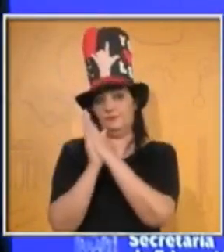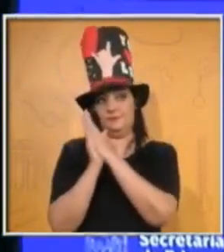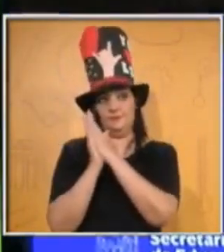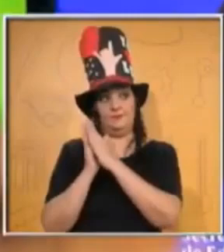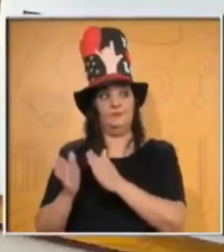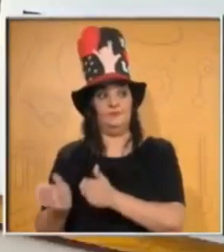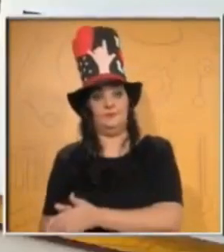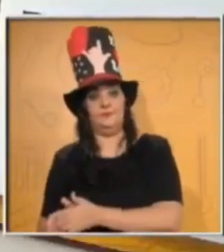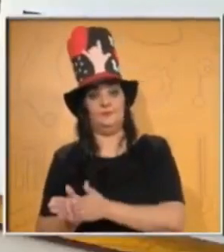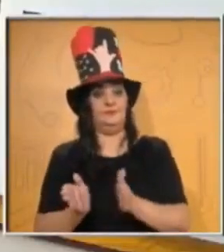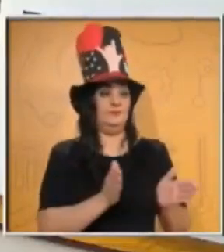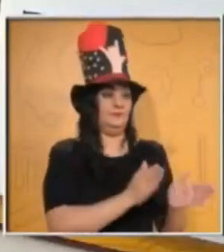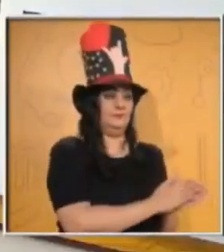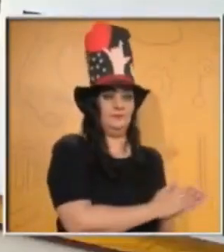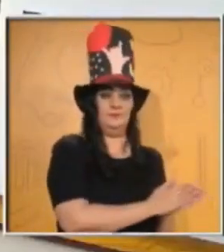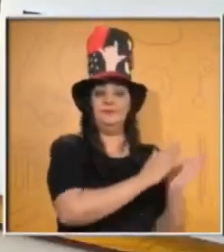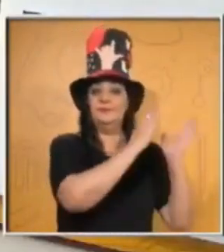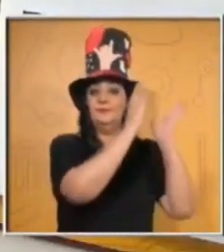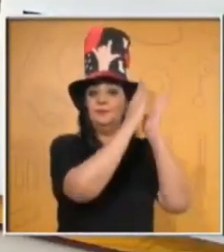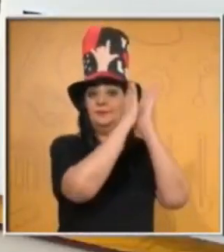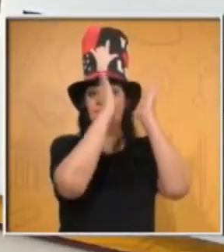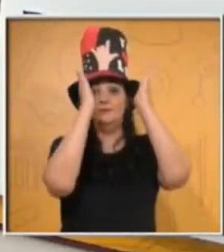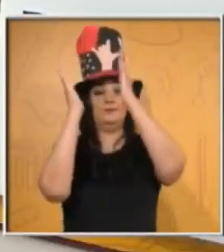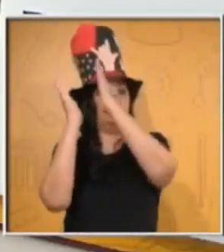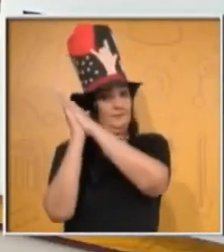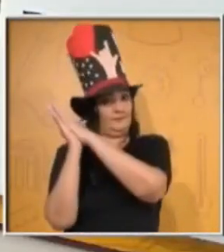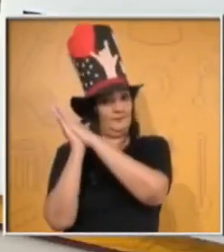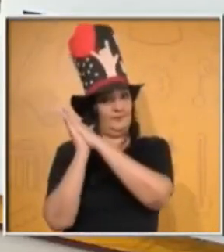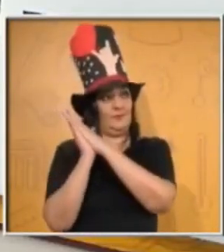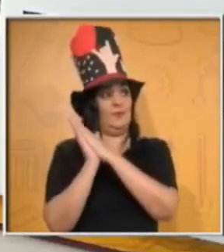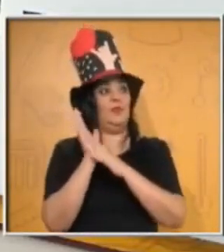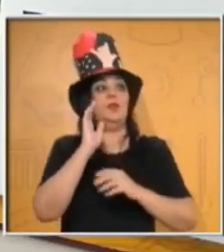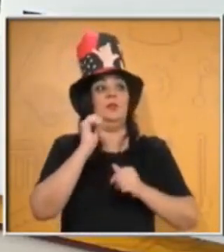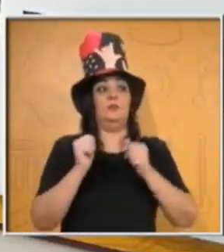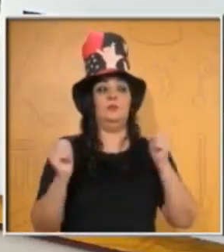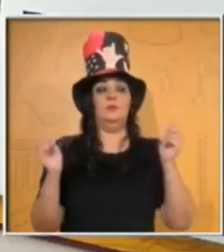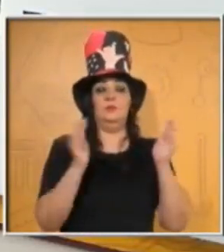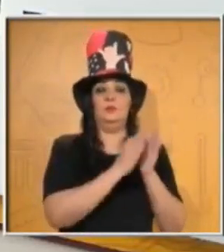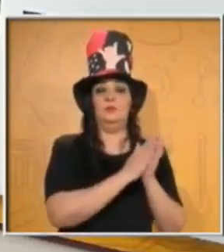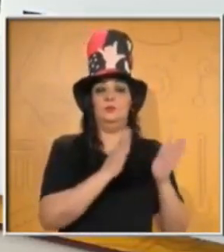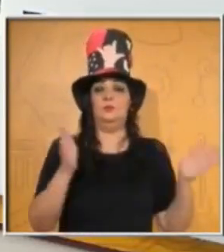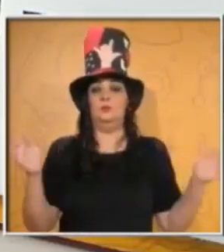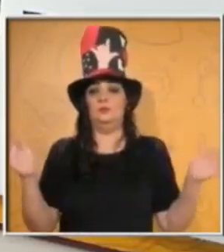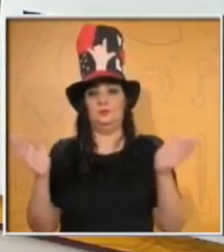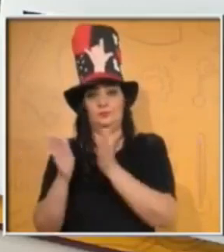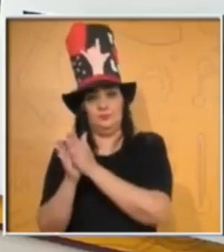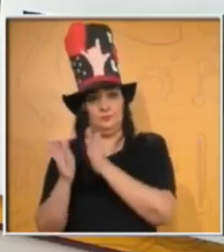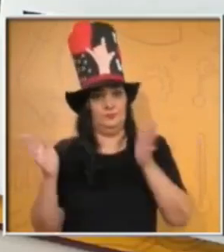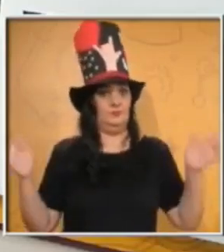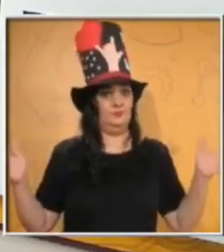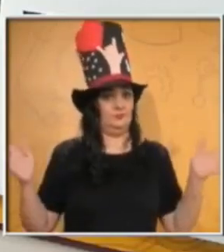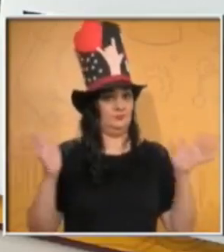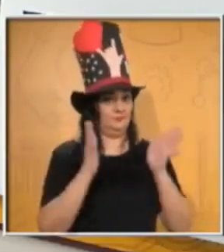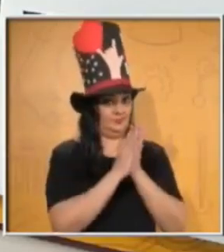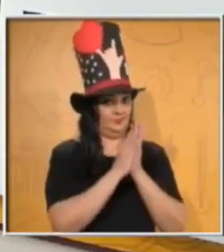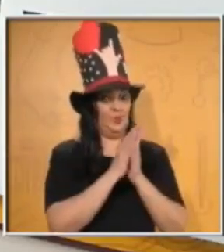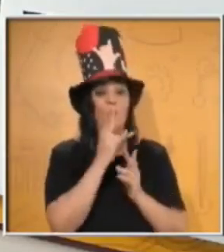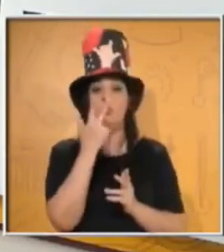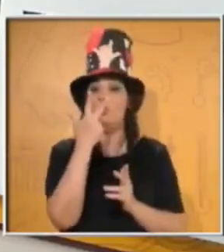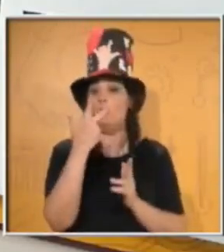acá. Aquí, acá, arriba y 1, 2,